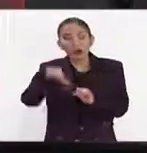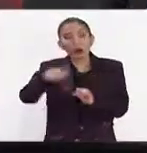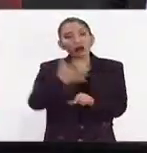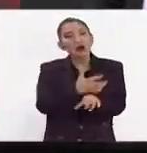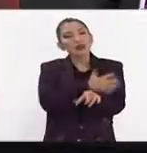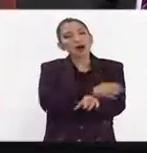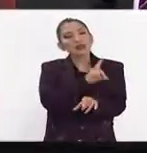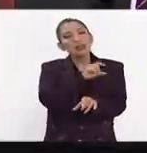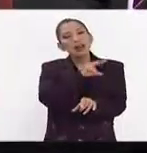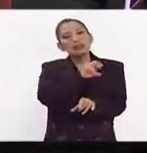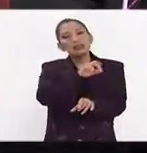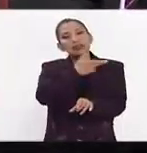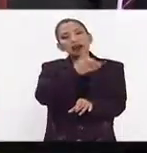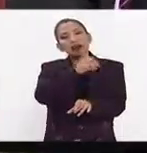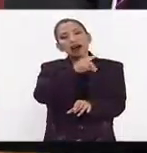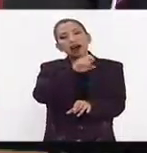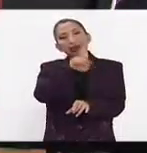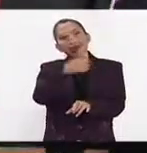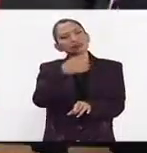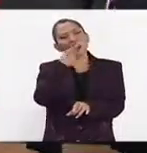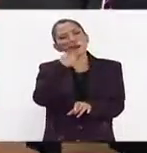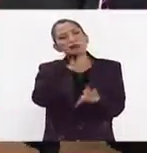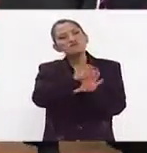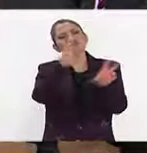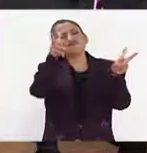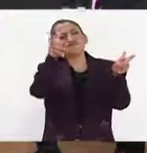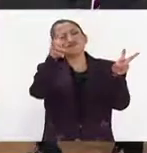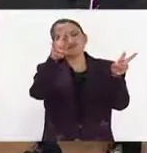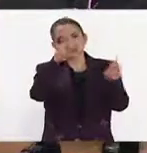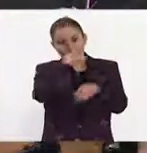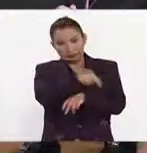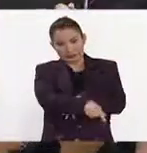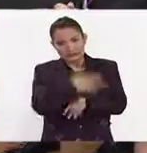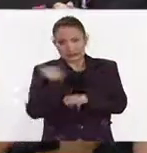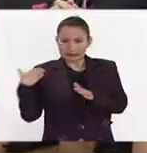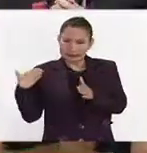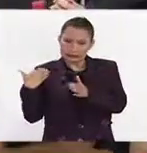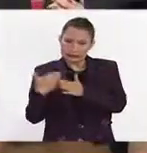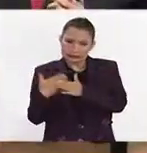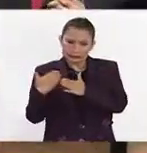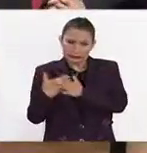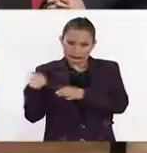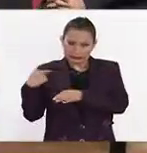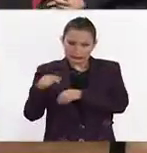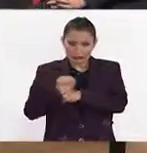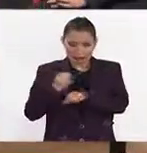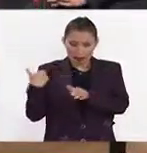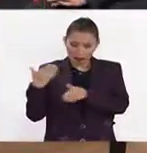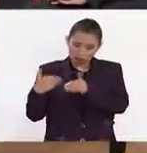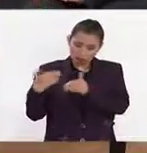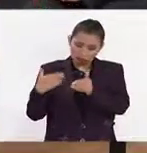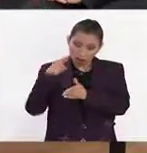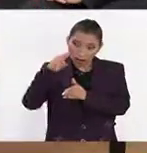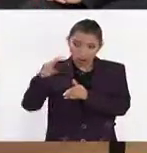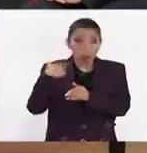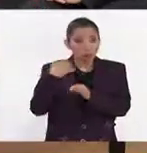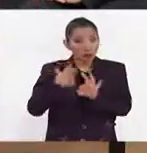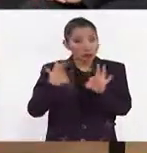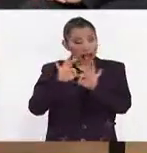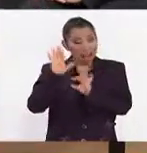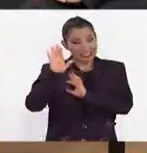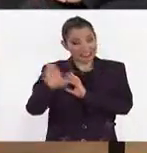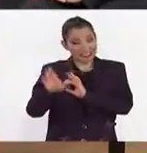con nosotros David Hernández y nos va a hablar de un tema que en las últimas semanas ha cobrado